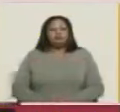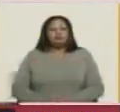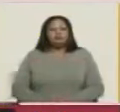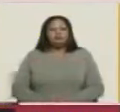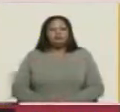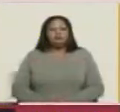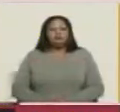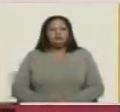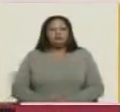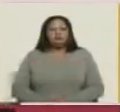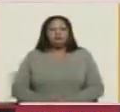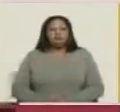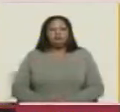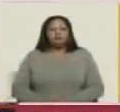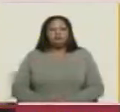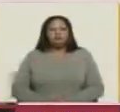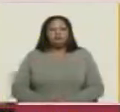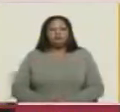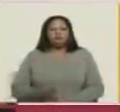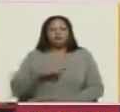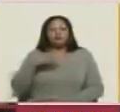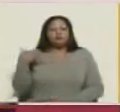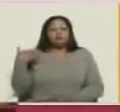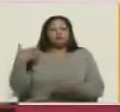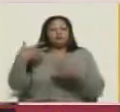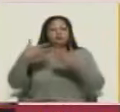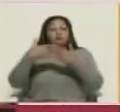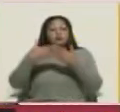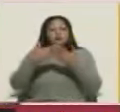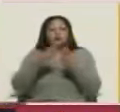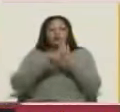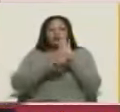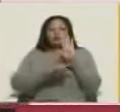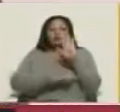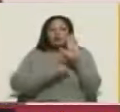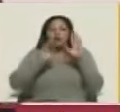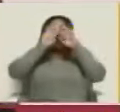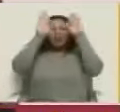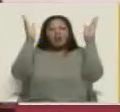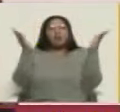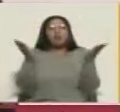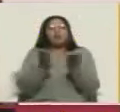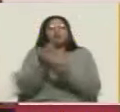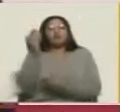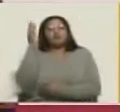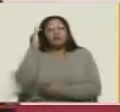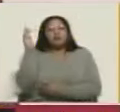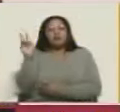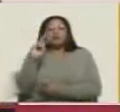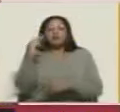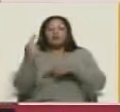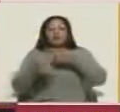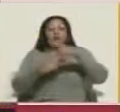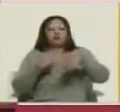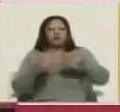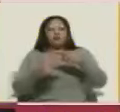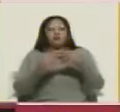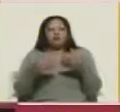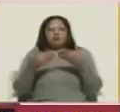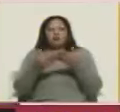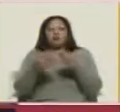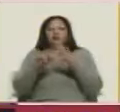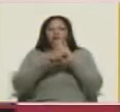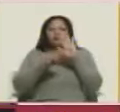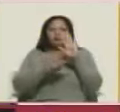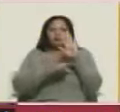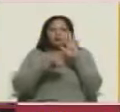Aislada. Nosotros hemos venido dándole cumplimiento a esto. El mundo sabe que Venezuela y la revolución le ha dado